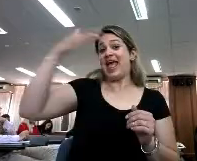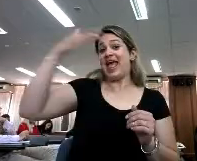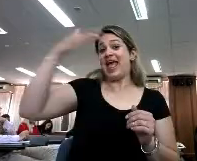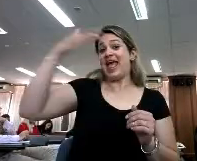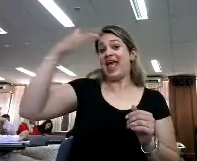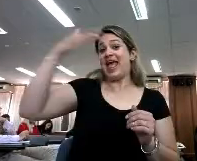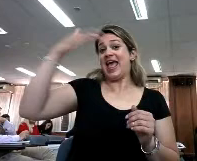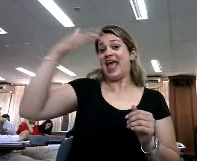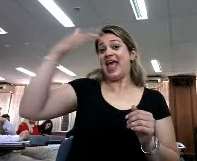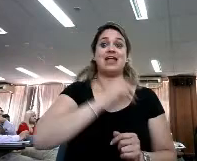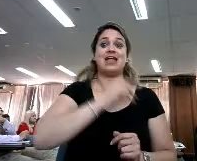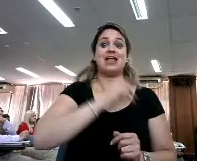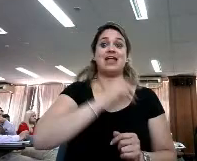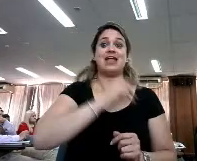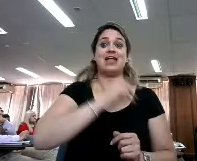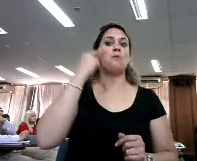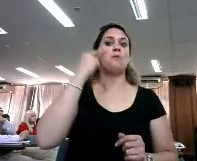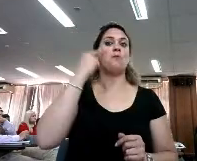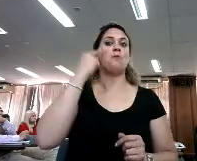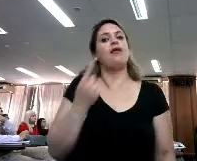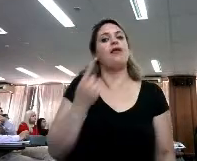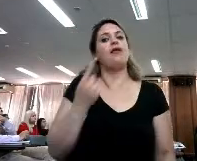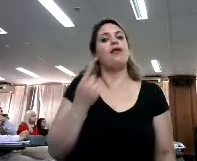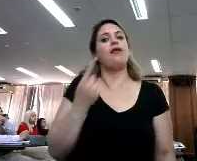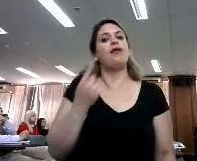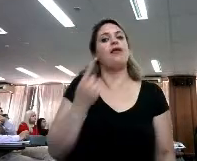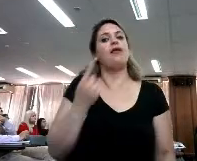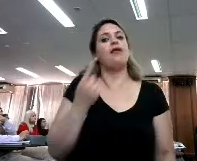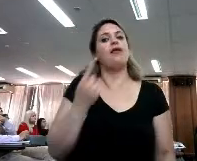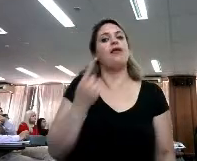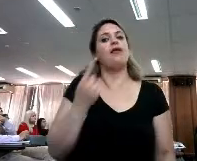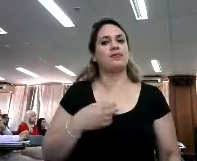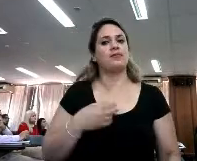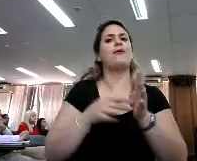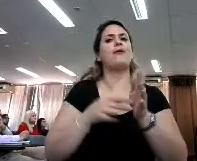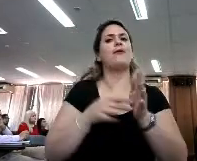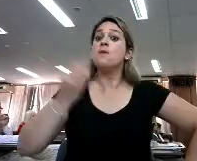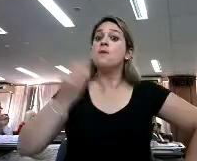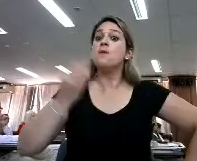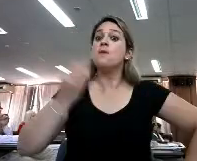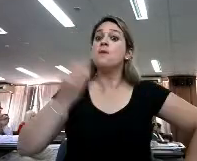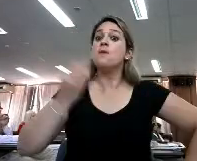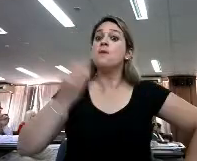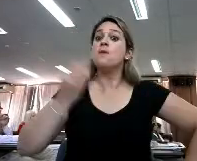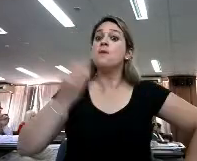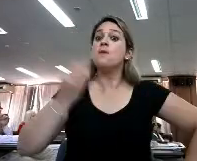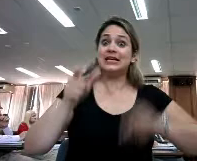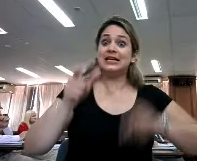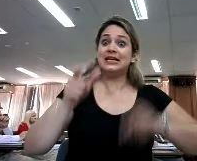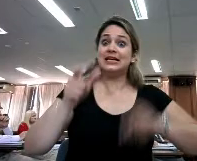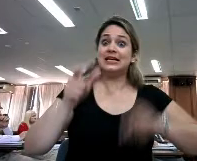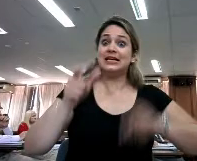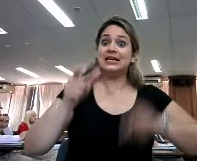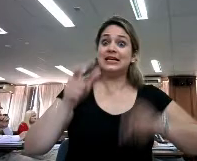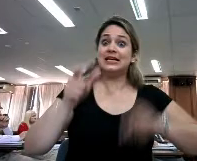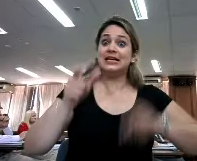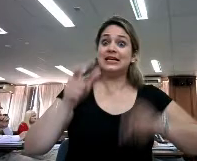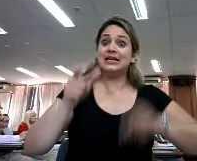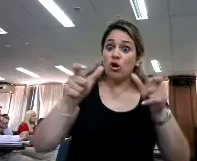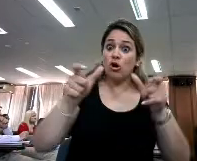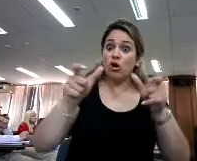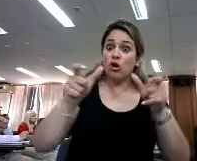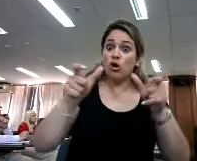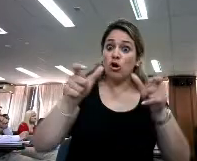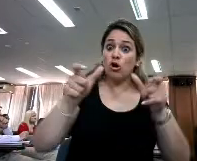dijimos, tenemos un problema con Internet. Porque si el control en la era análoga era bueno, en la era digital está